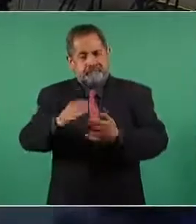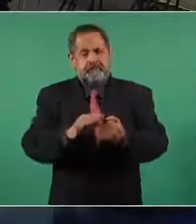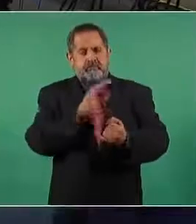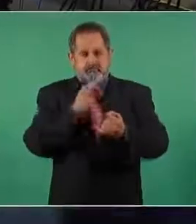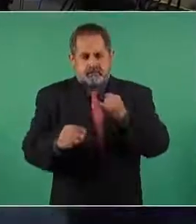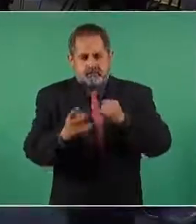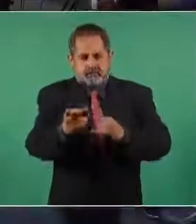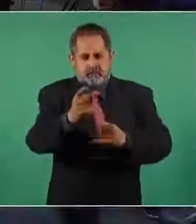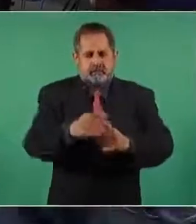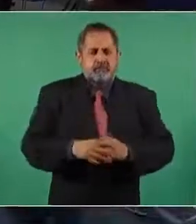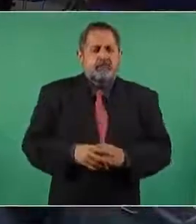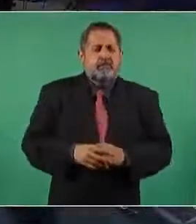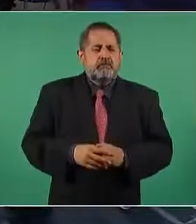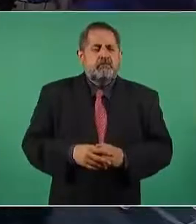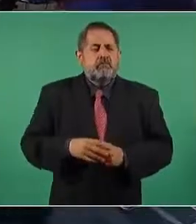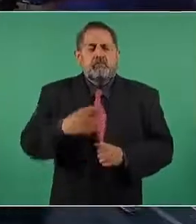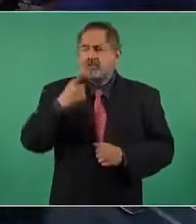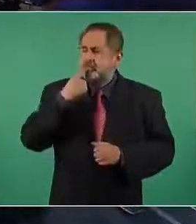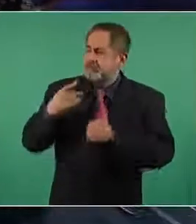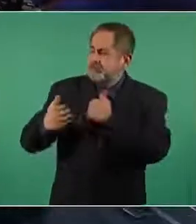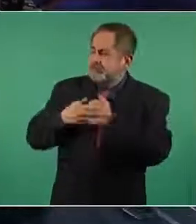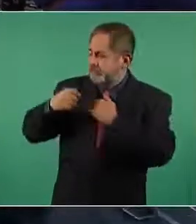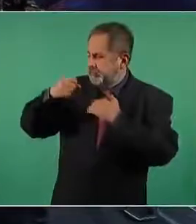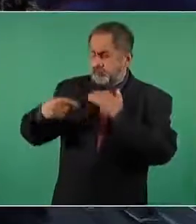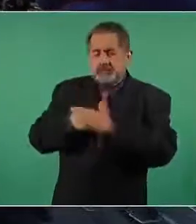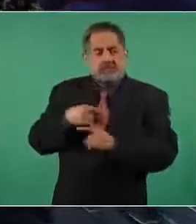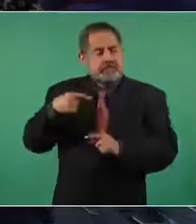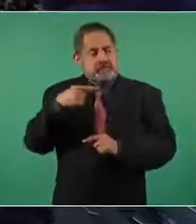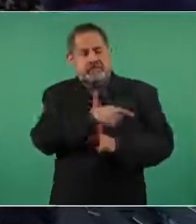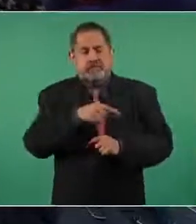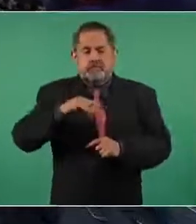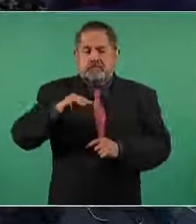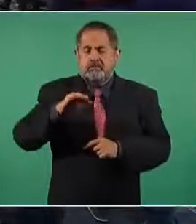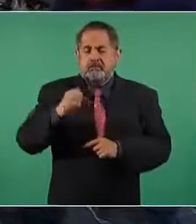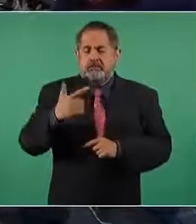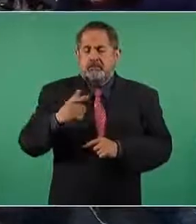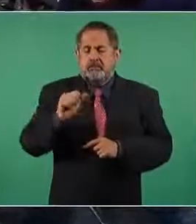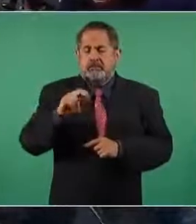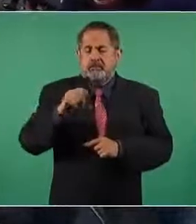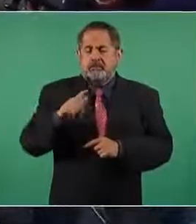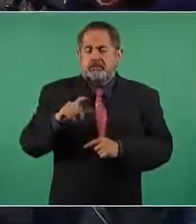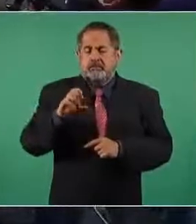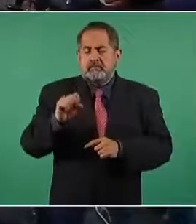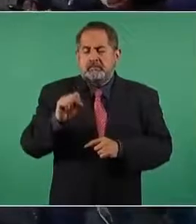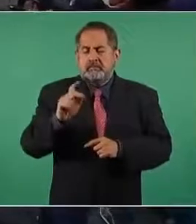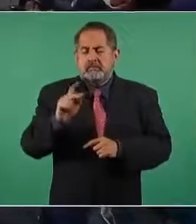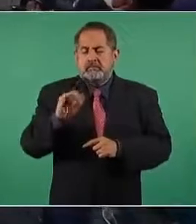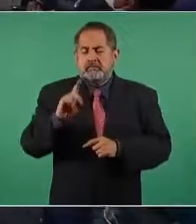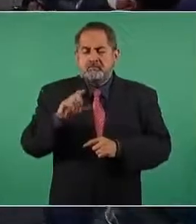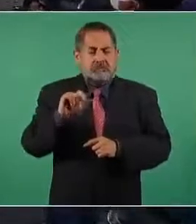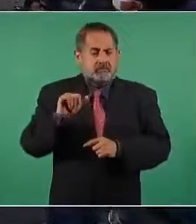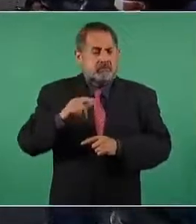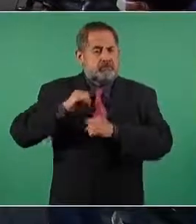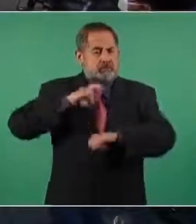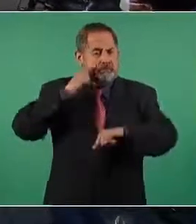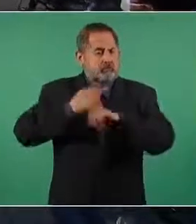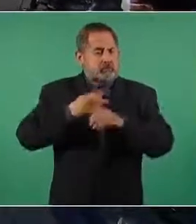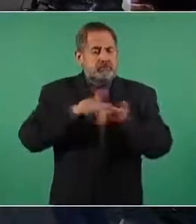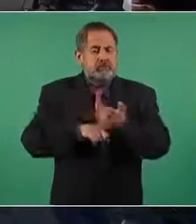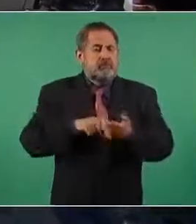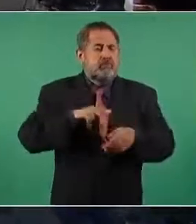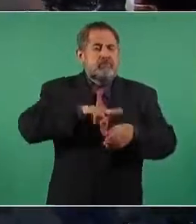último, tenemos una denuncia en contra de Miguel Ángel Espíndola Bustillos, que es actualmente el titular de la